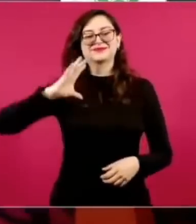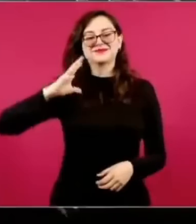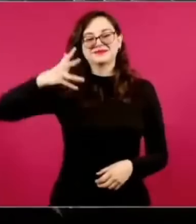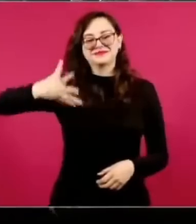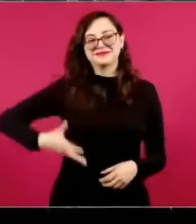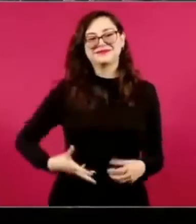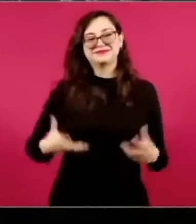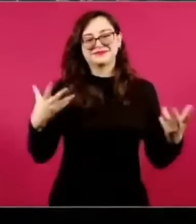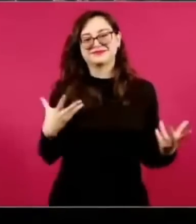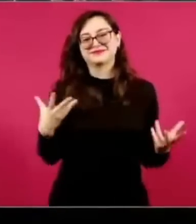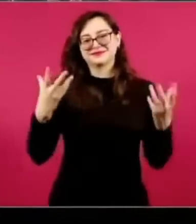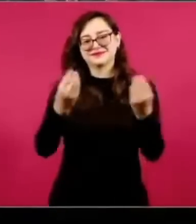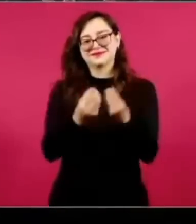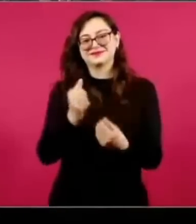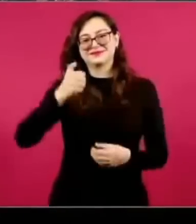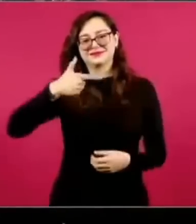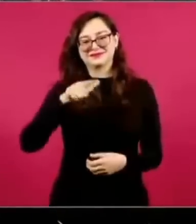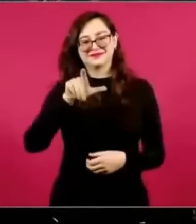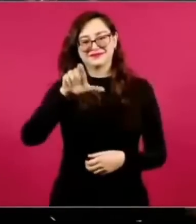Bueno,